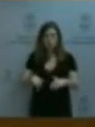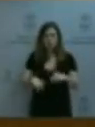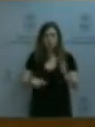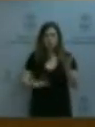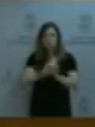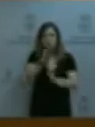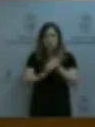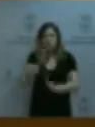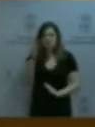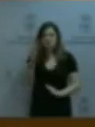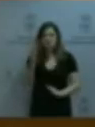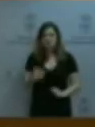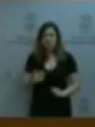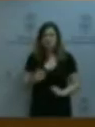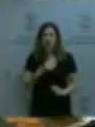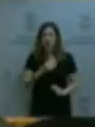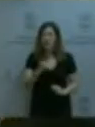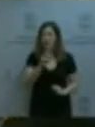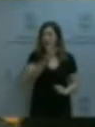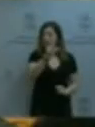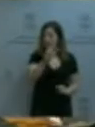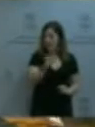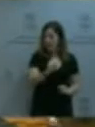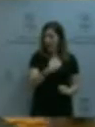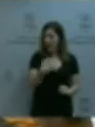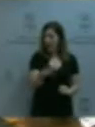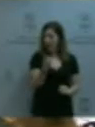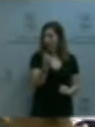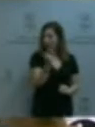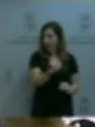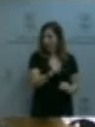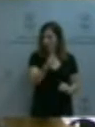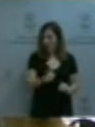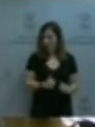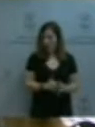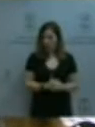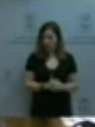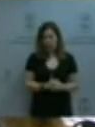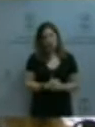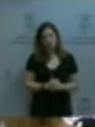de lo que había entrado. Y con él otros. Y con él otros.